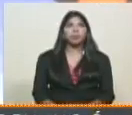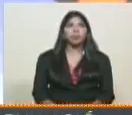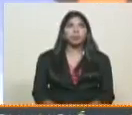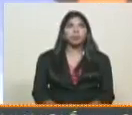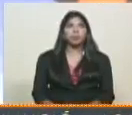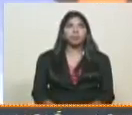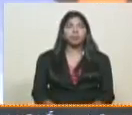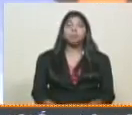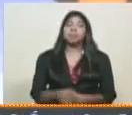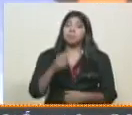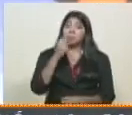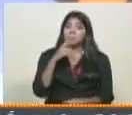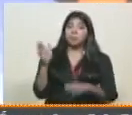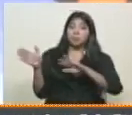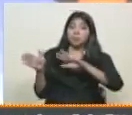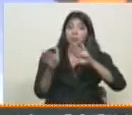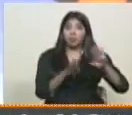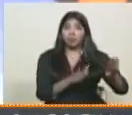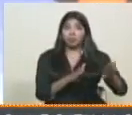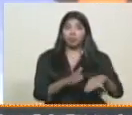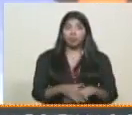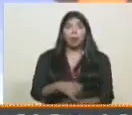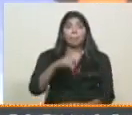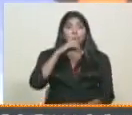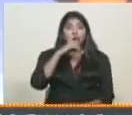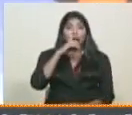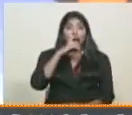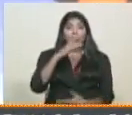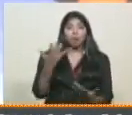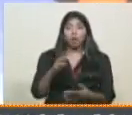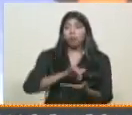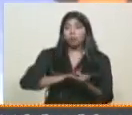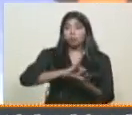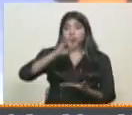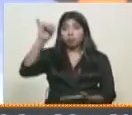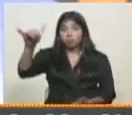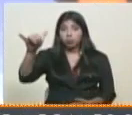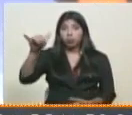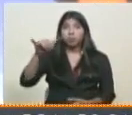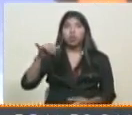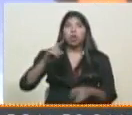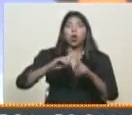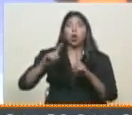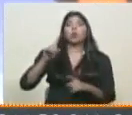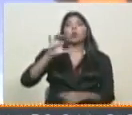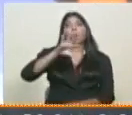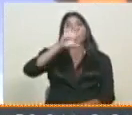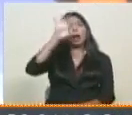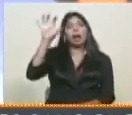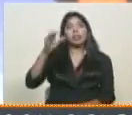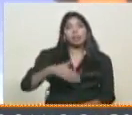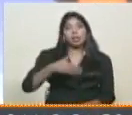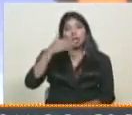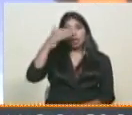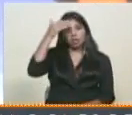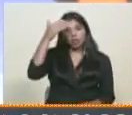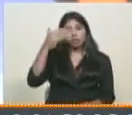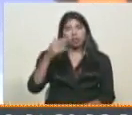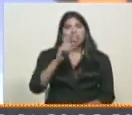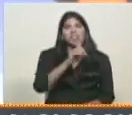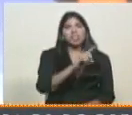bueno recordemos que el presidente de la república nicolás maduro emprendió su gira internacional con los países no alineados los cuales agrupan